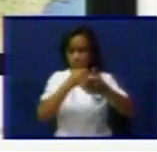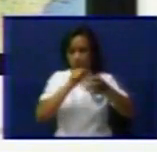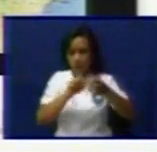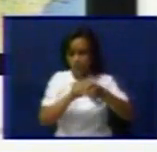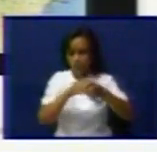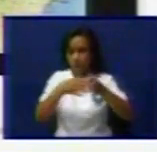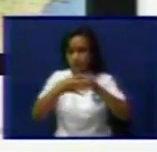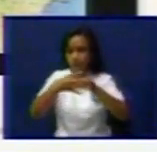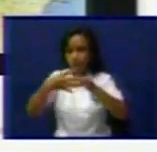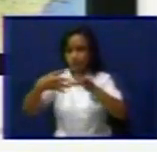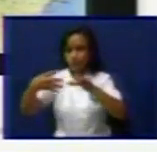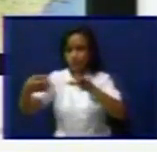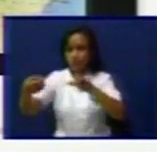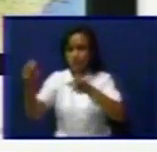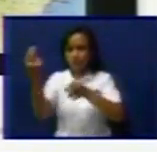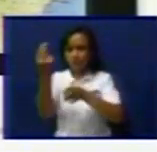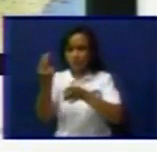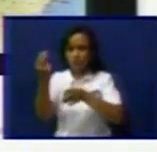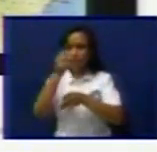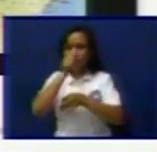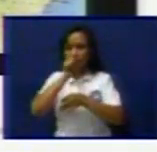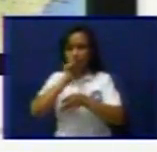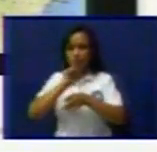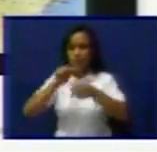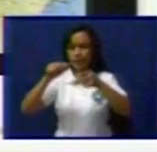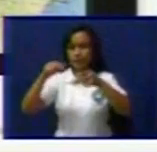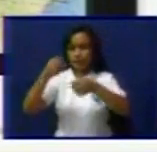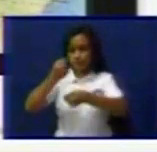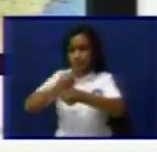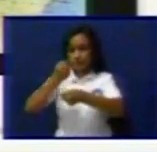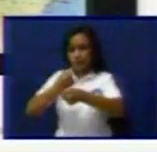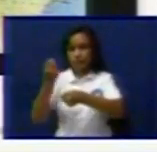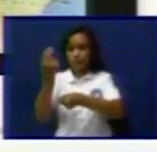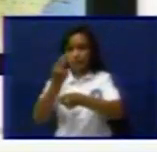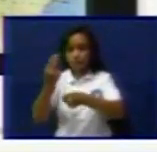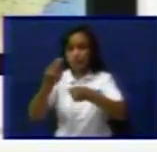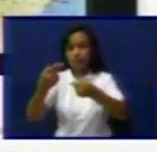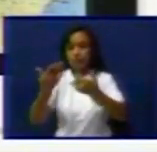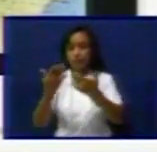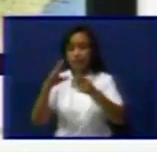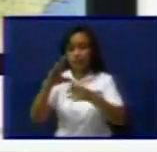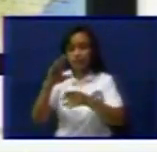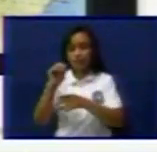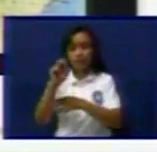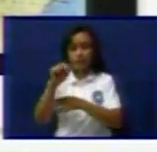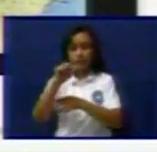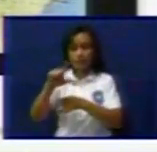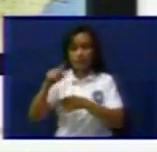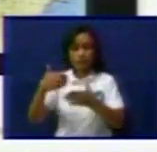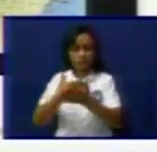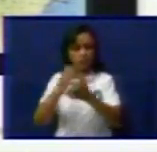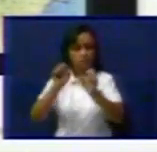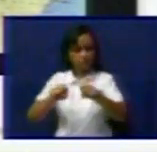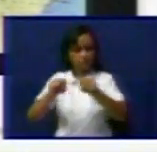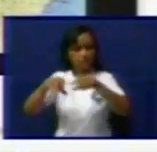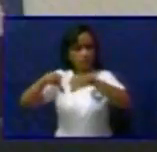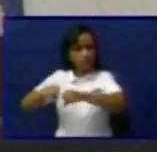y satisfacer la demanda del uso de agua de la operación del canal,